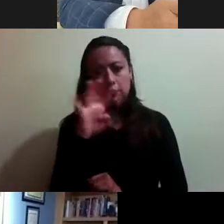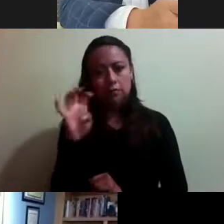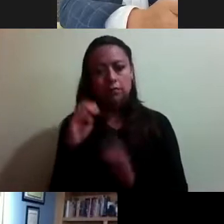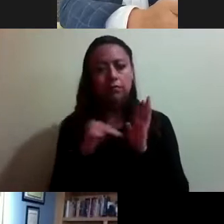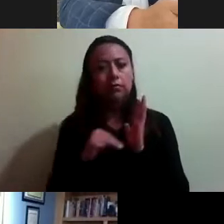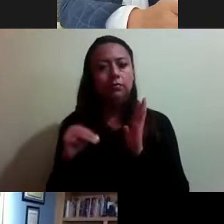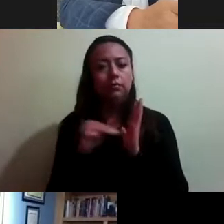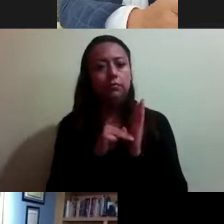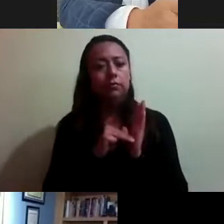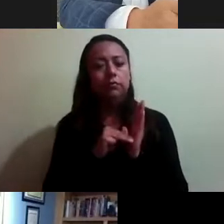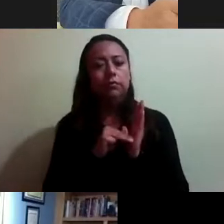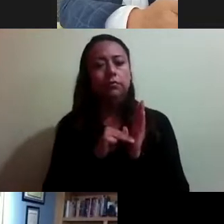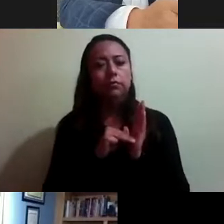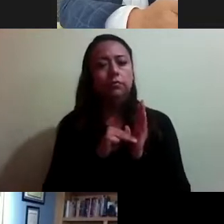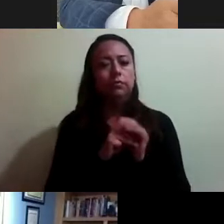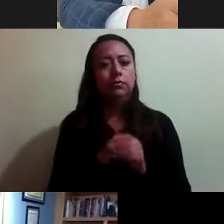millones